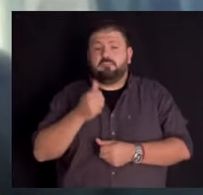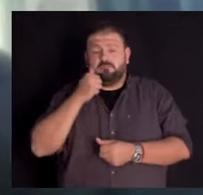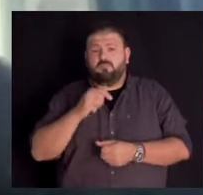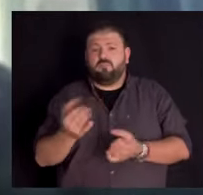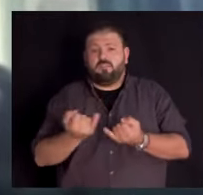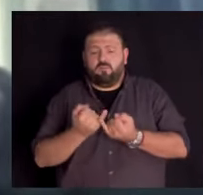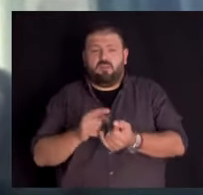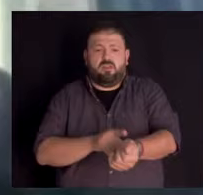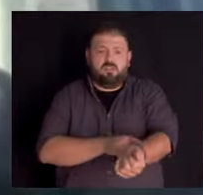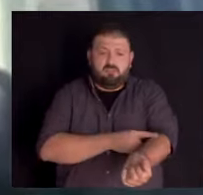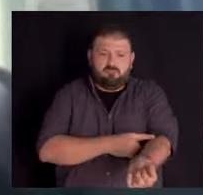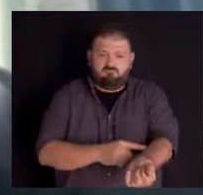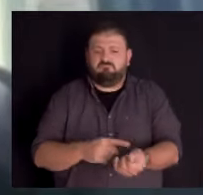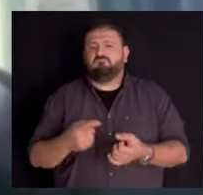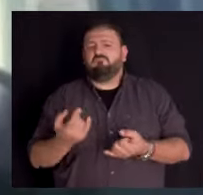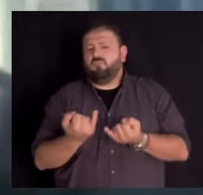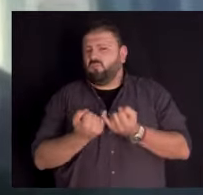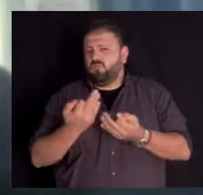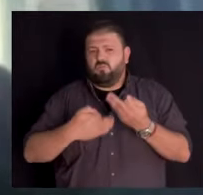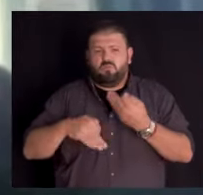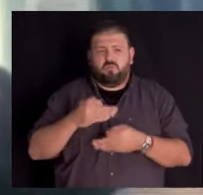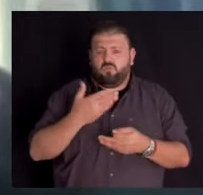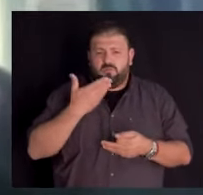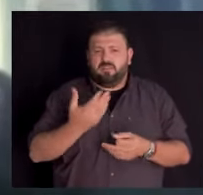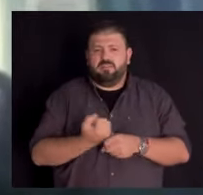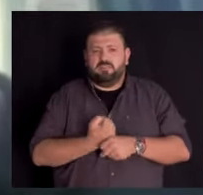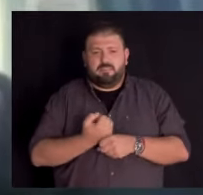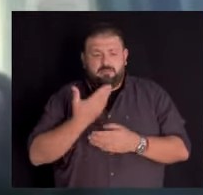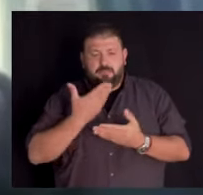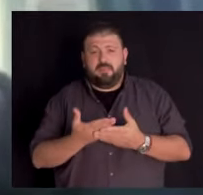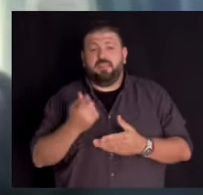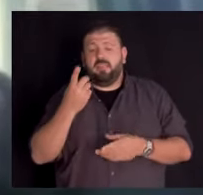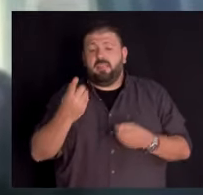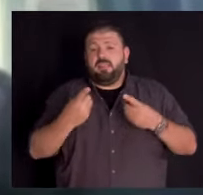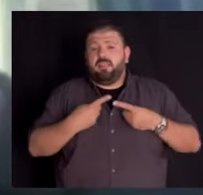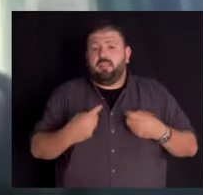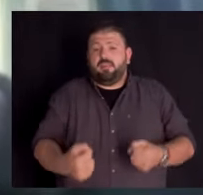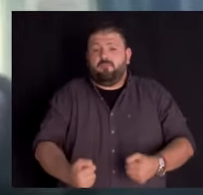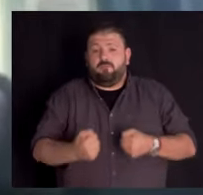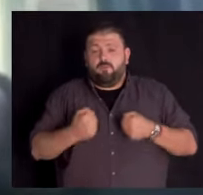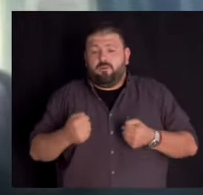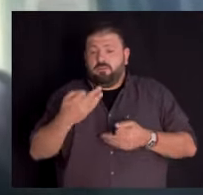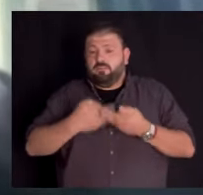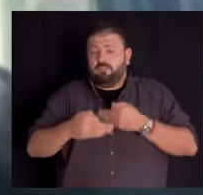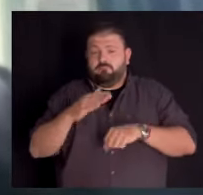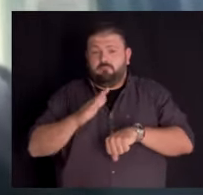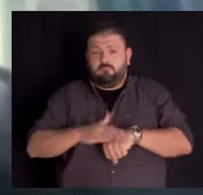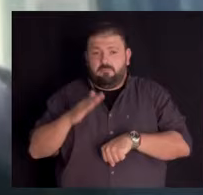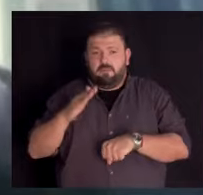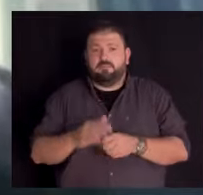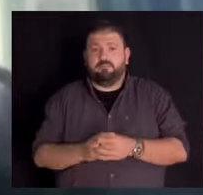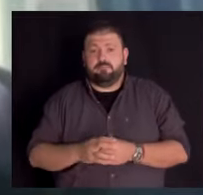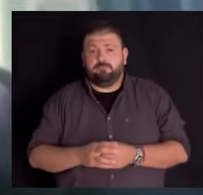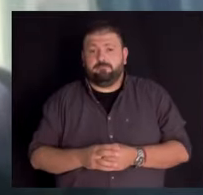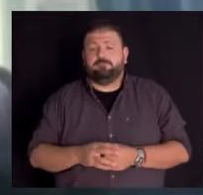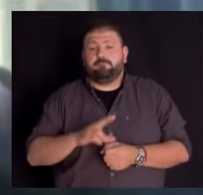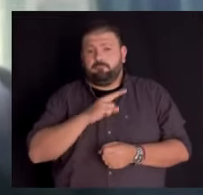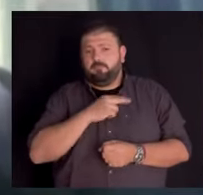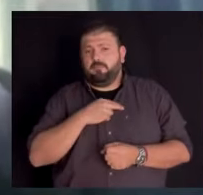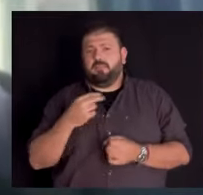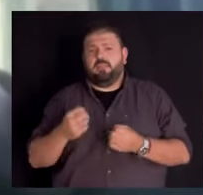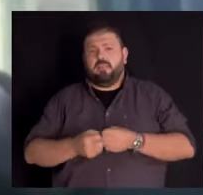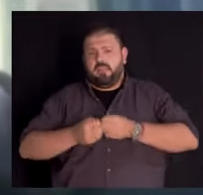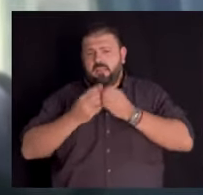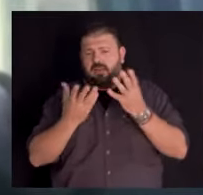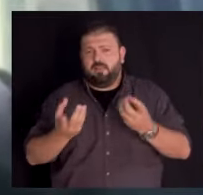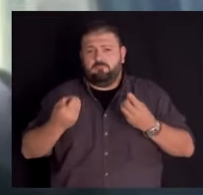circulatorio, cardiovascular, lo cual nos fortalece más a nuestro organismo. Obviamente también nos da